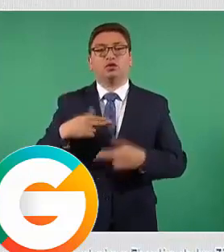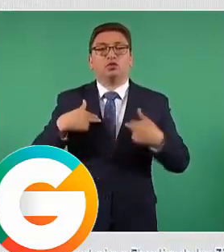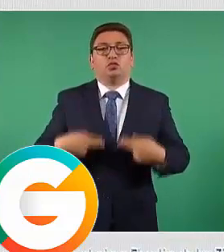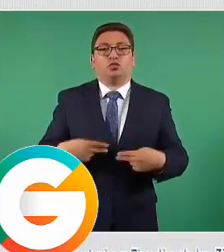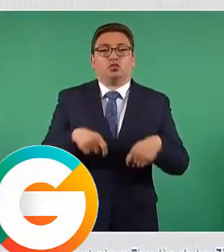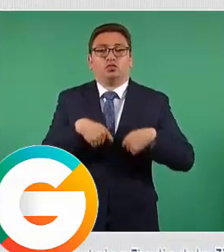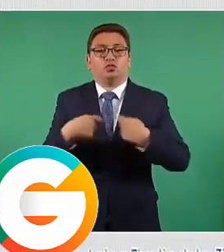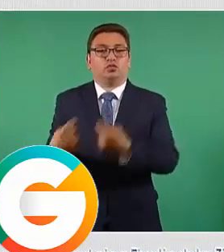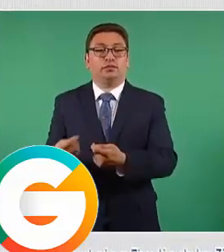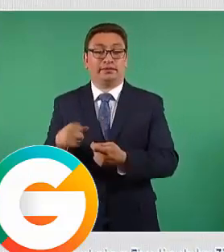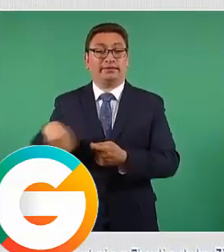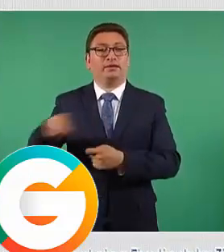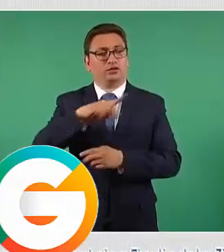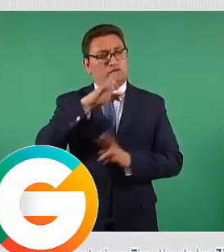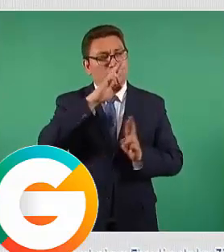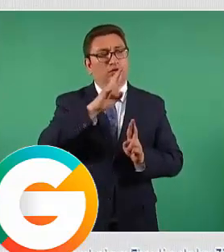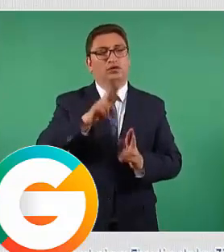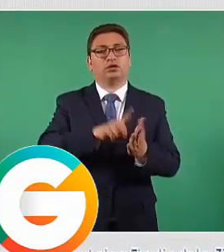respetan los derechos humanos.